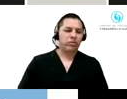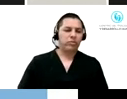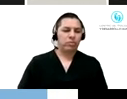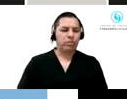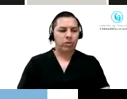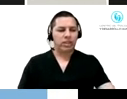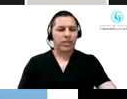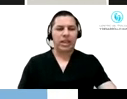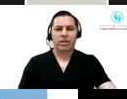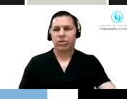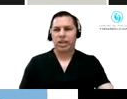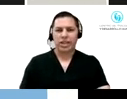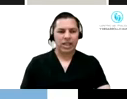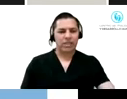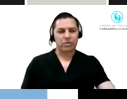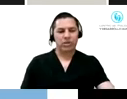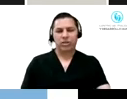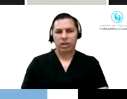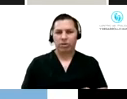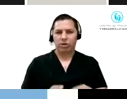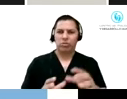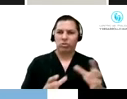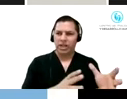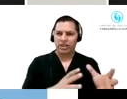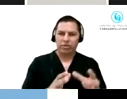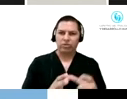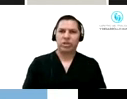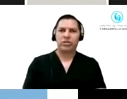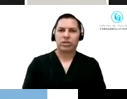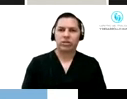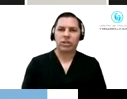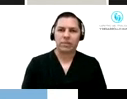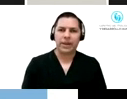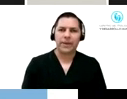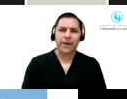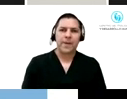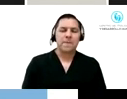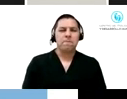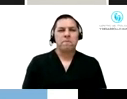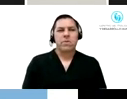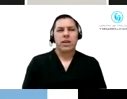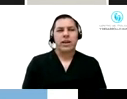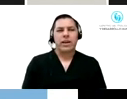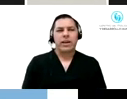es un porcentaje de un 3 al 10% de la población mundial, según ciertos sectores también,